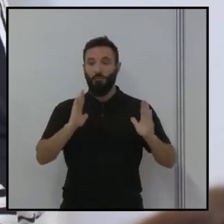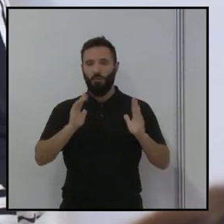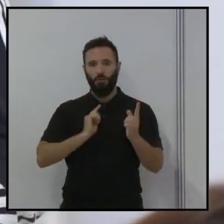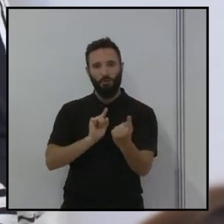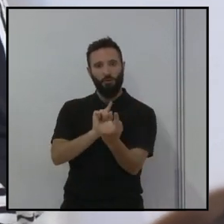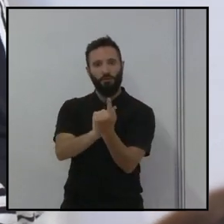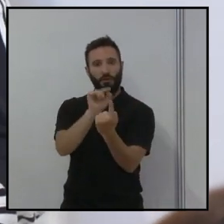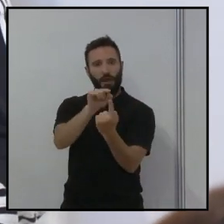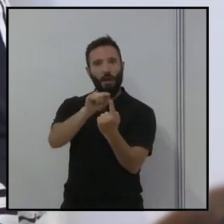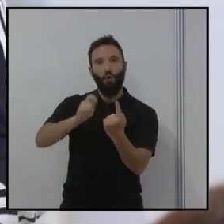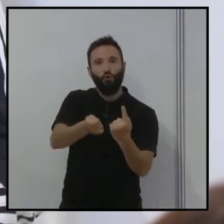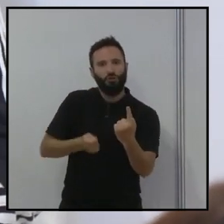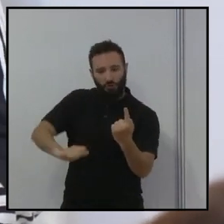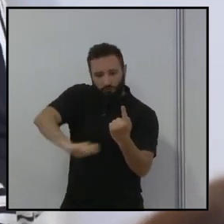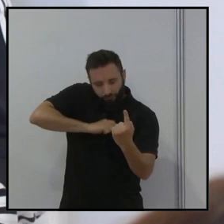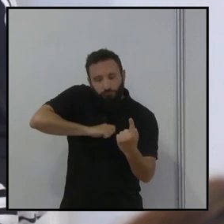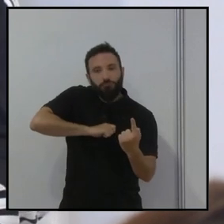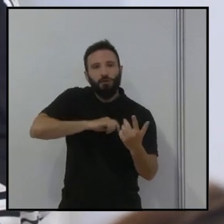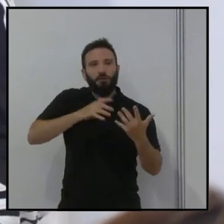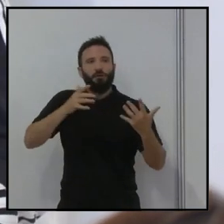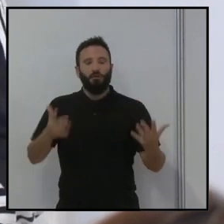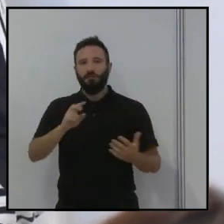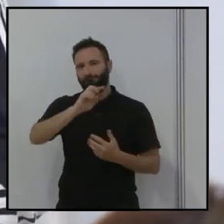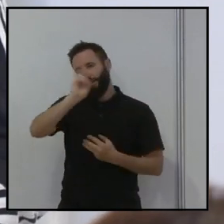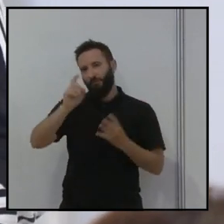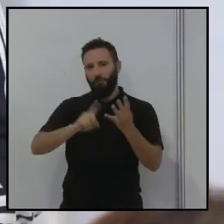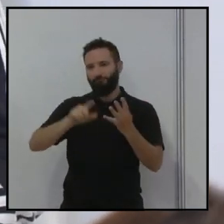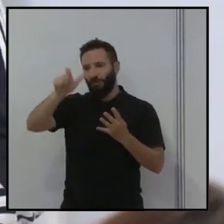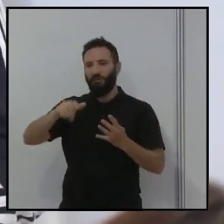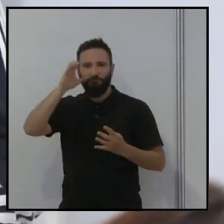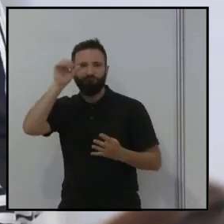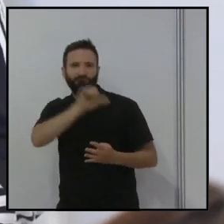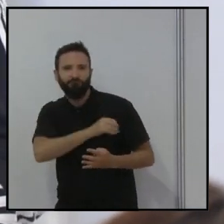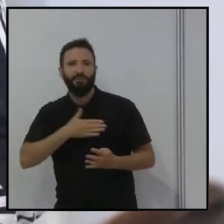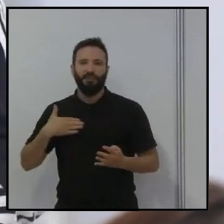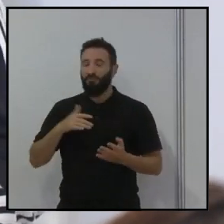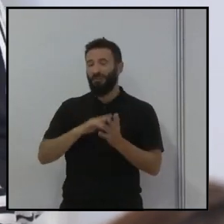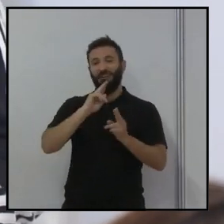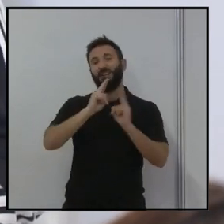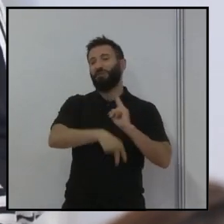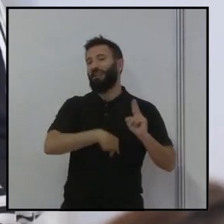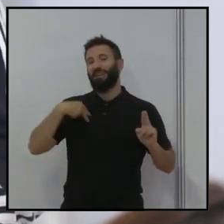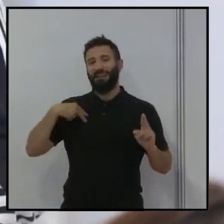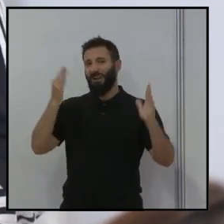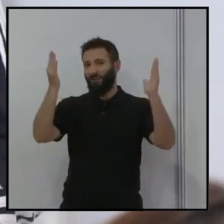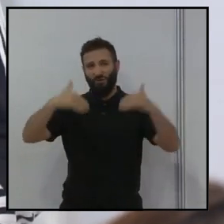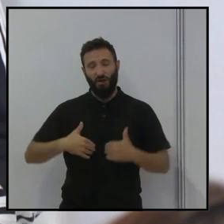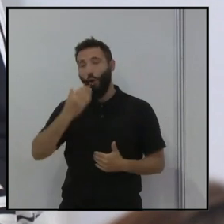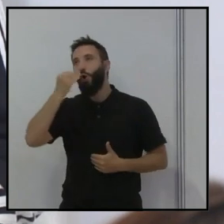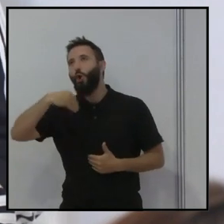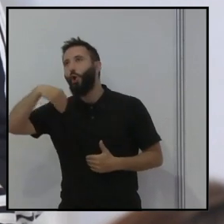un cuchillo y te lo clava en el pecho. No es lo mismo alguien que esté receptivo. O sea, no hay una respuesta general que vaya a servir para nada.